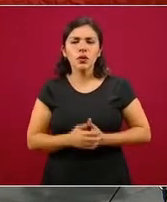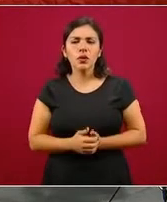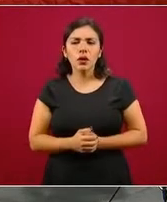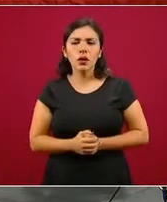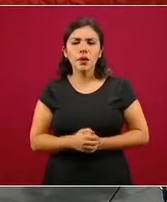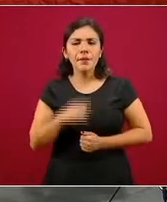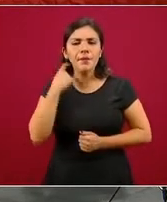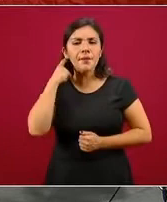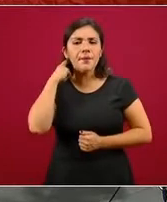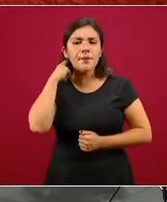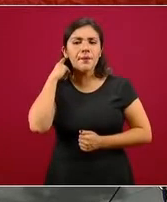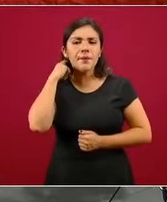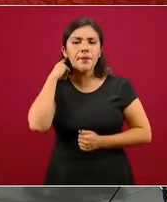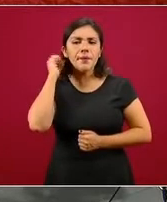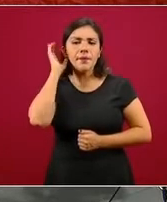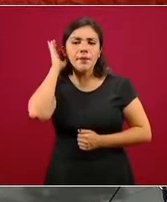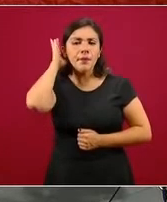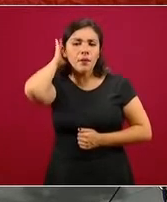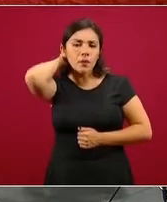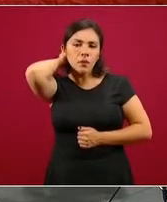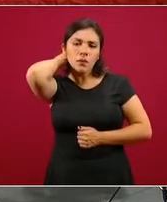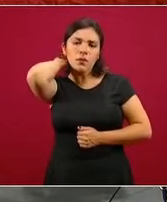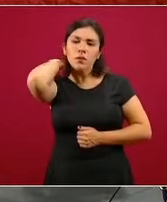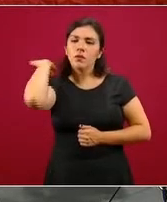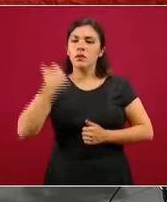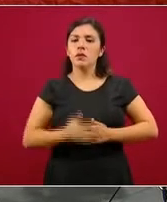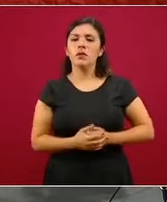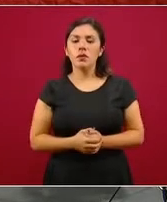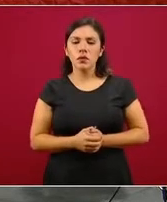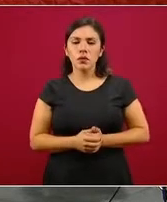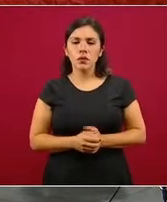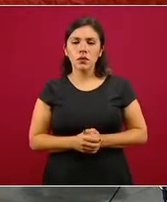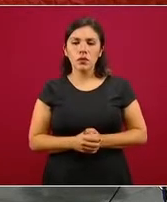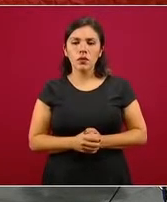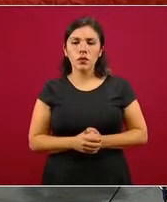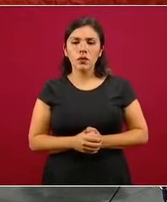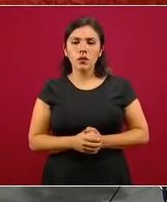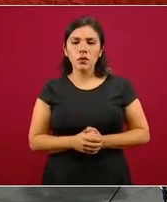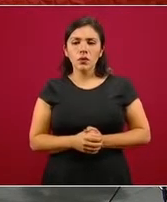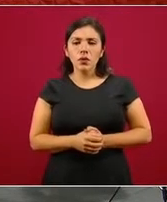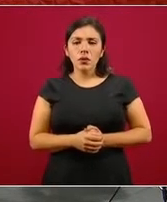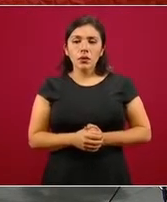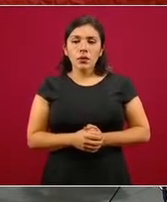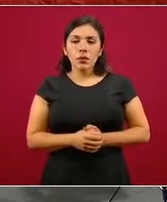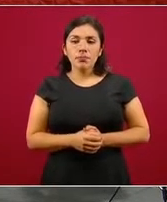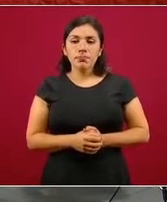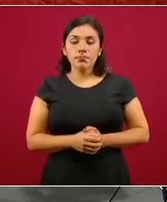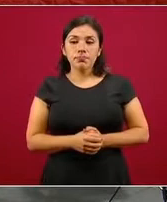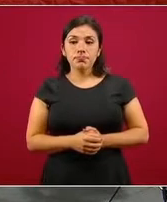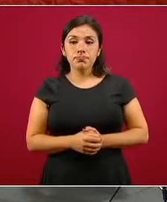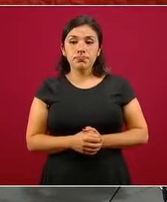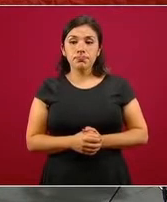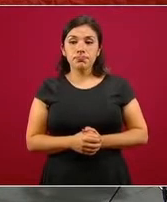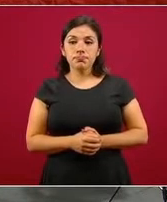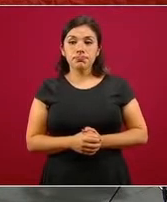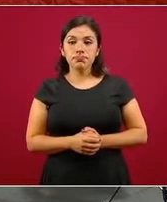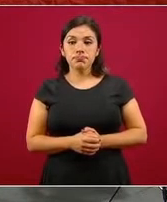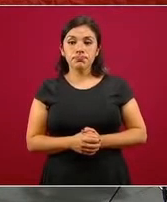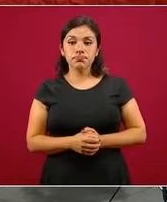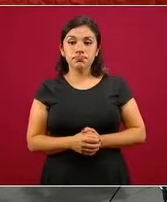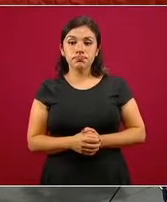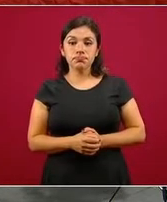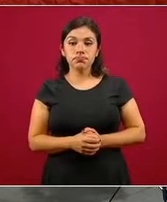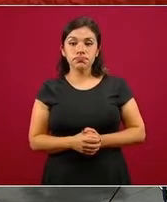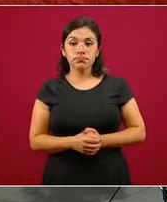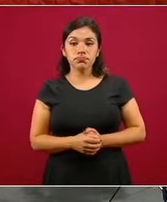IMSS, a lo mejor tienen, como lo comenta el compañero, tienen una operación de urgencia, ¿en dónde lo